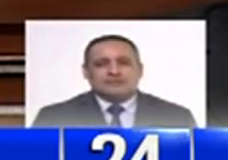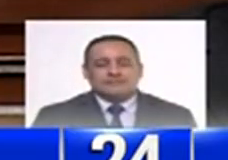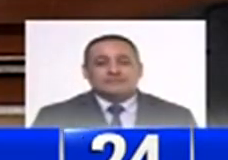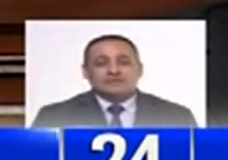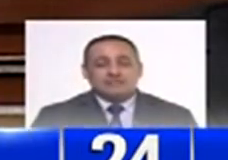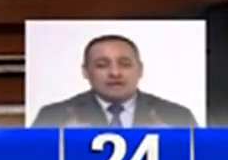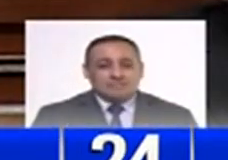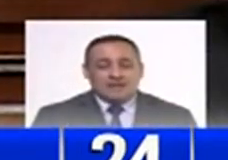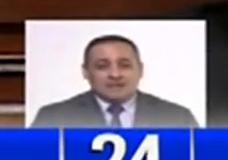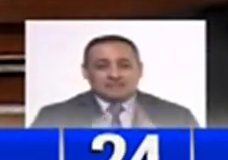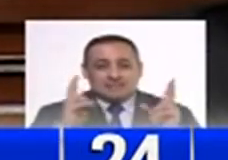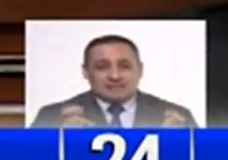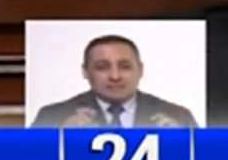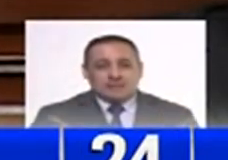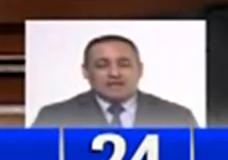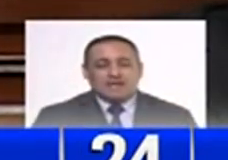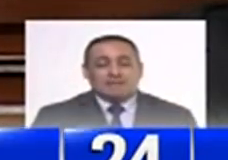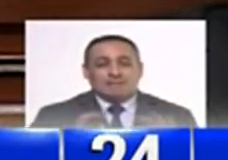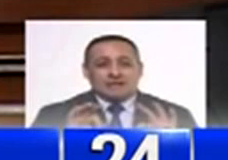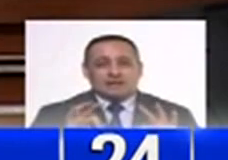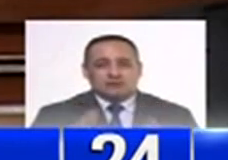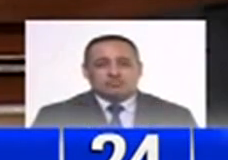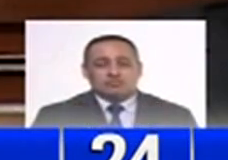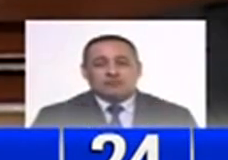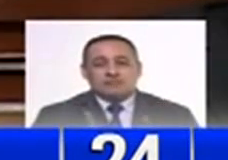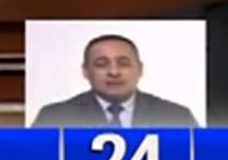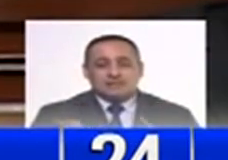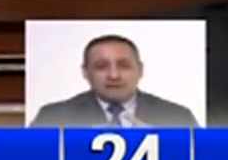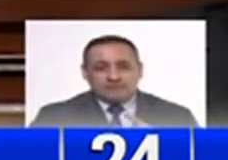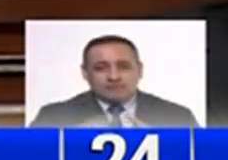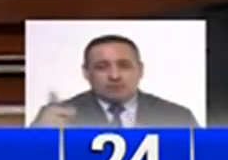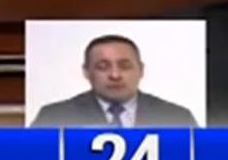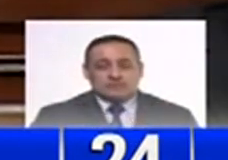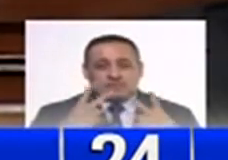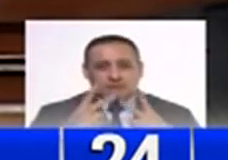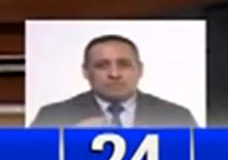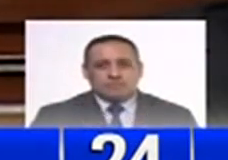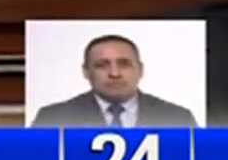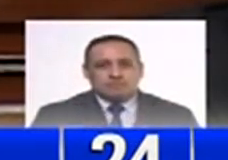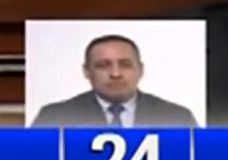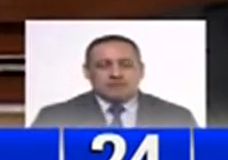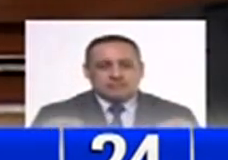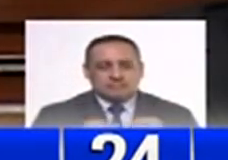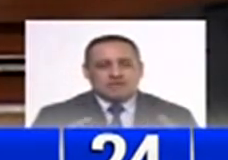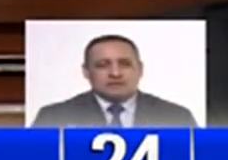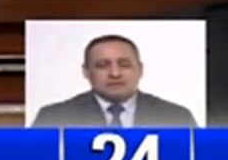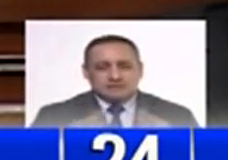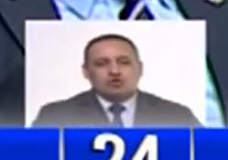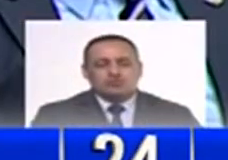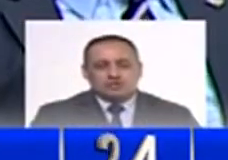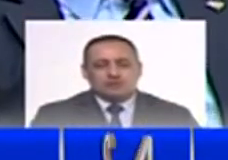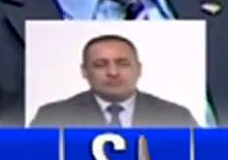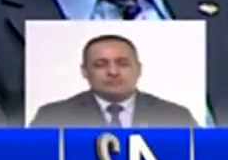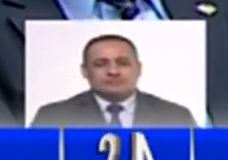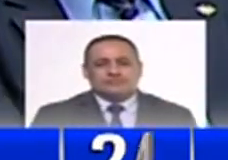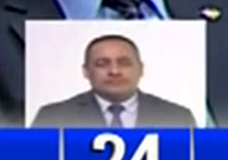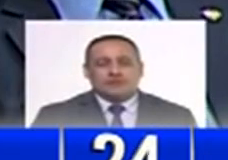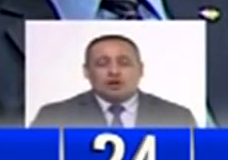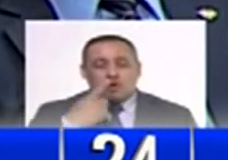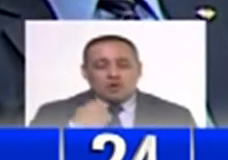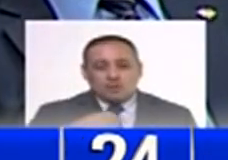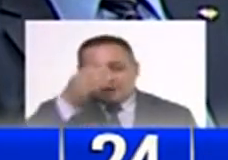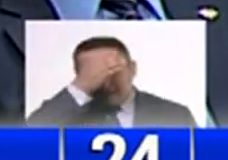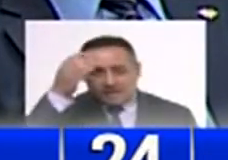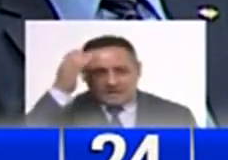en ese contexto, el peligro de fuga se vuelve cada vez más real. Pedro